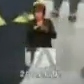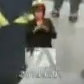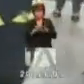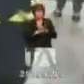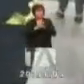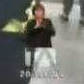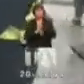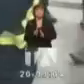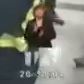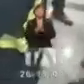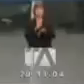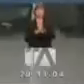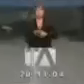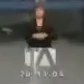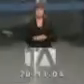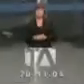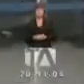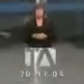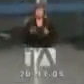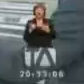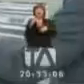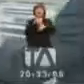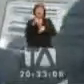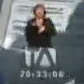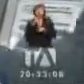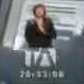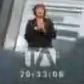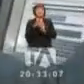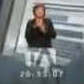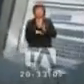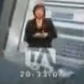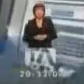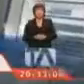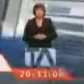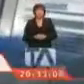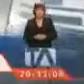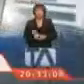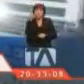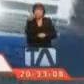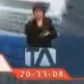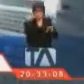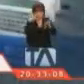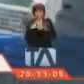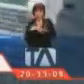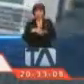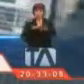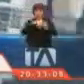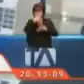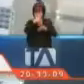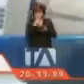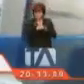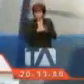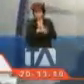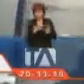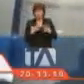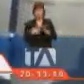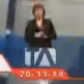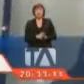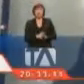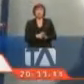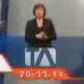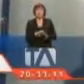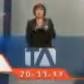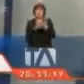incertidumbre y sobre todo se ahorra tiempo el pasajero viene con su pasaporte abre la primera página donde se encuentra un código de